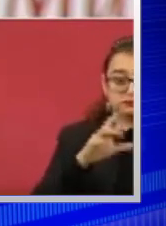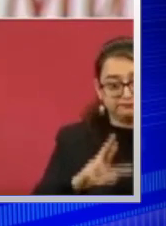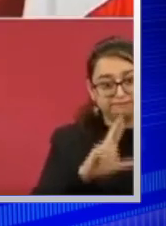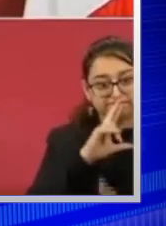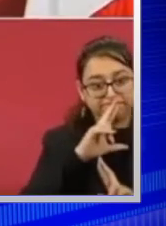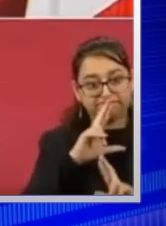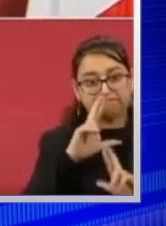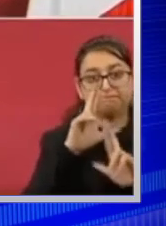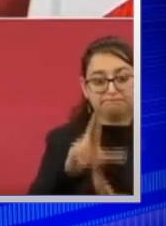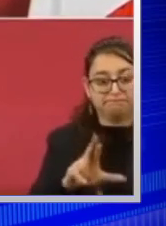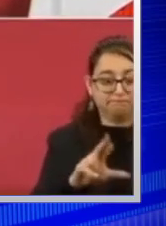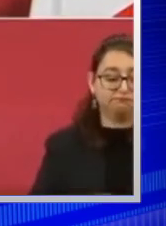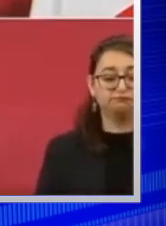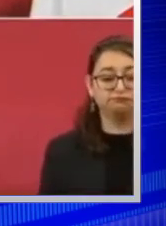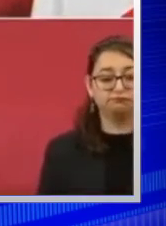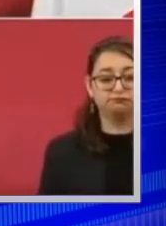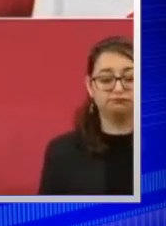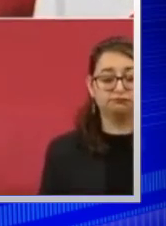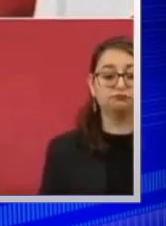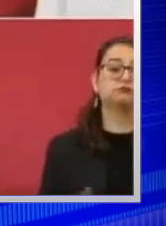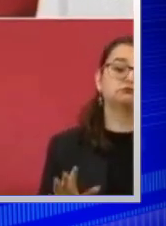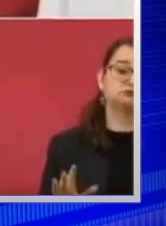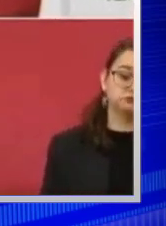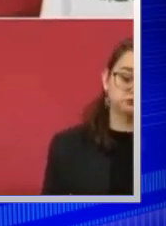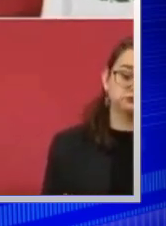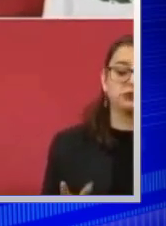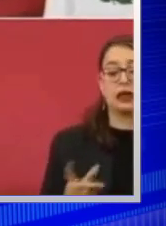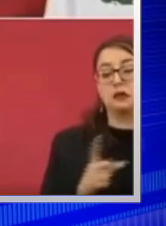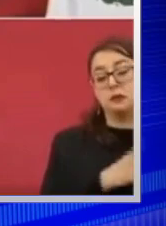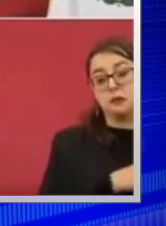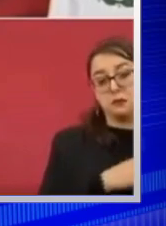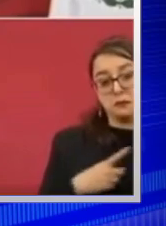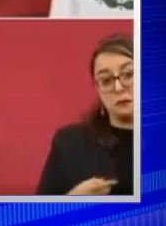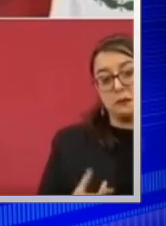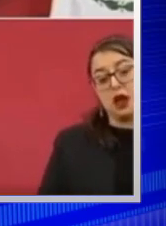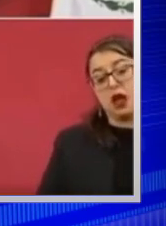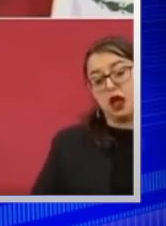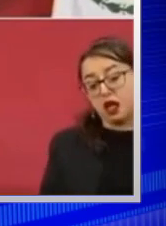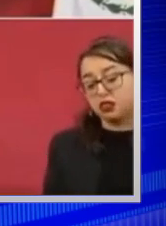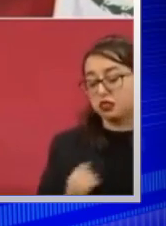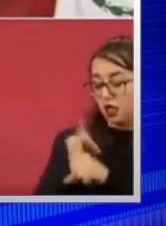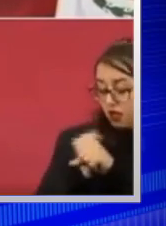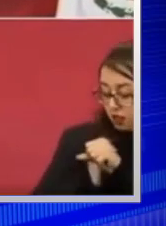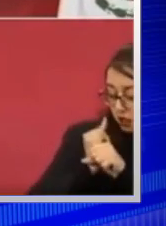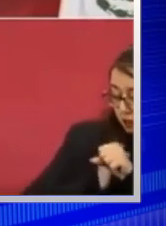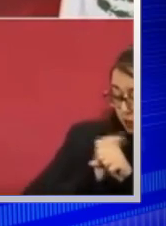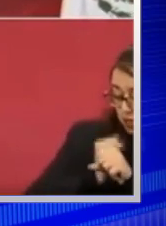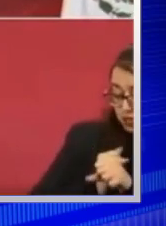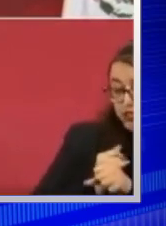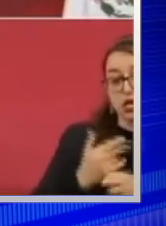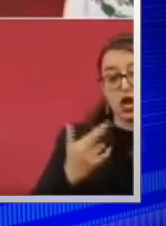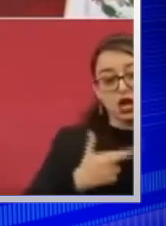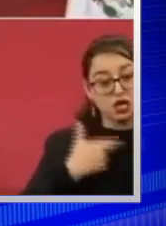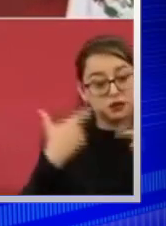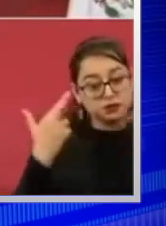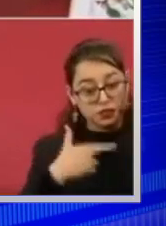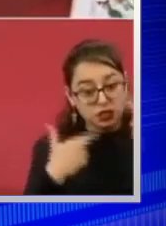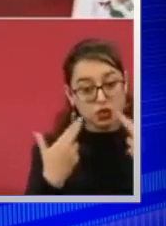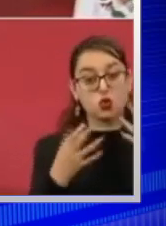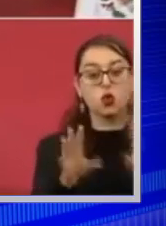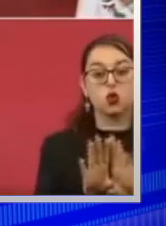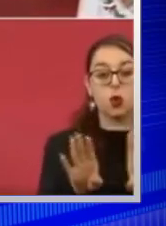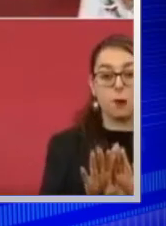denuncia presentada tendrán que hacerse una serie de investigaciones y peritajes podría